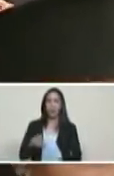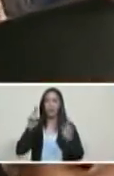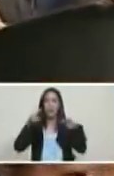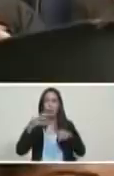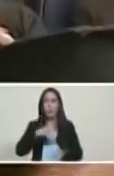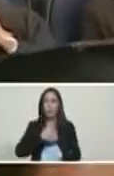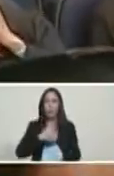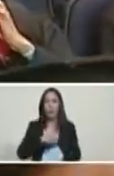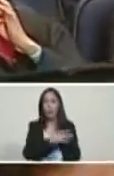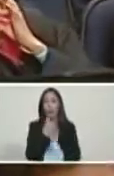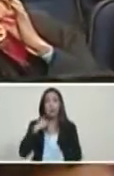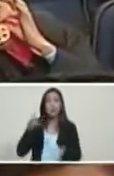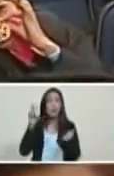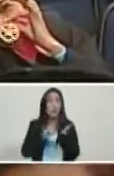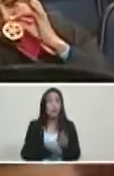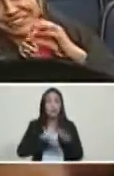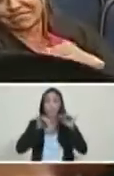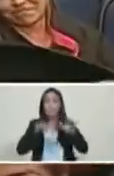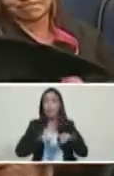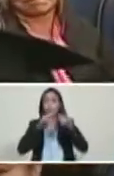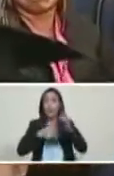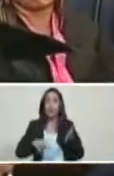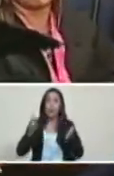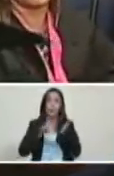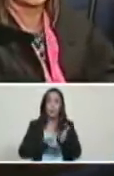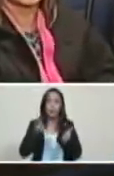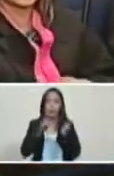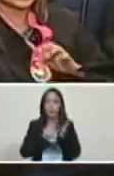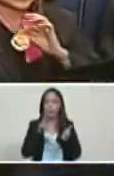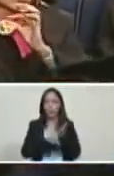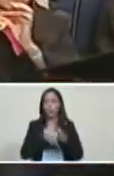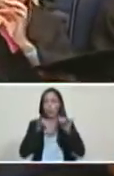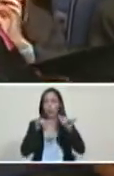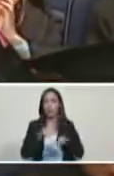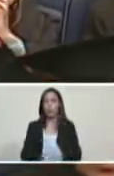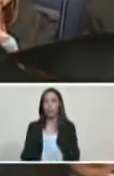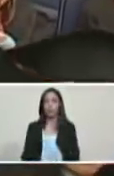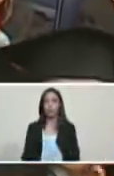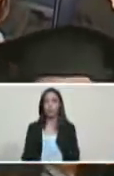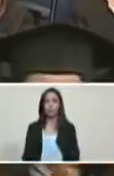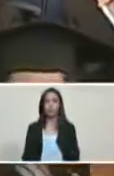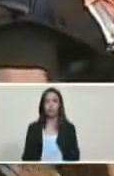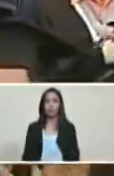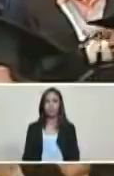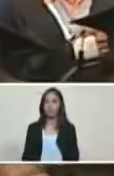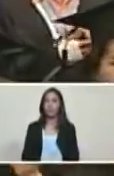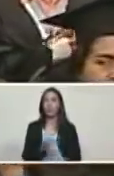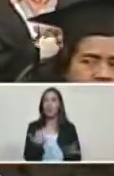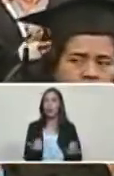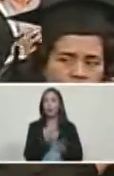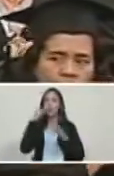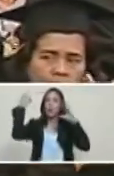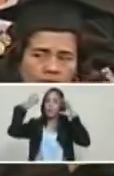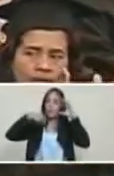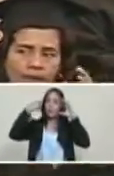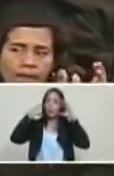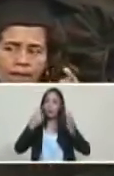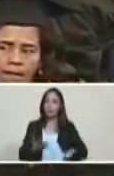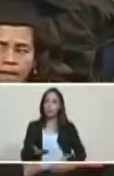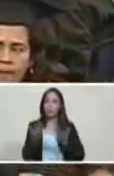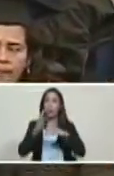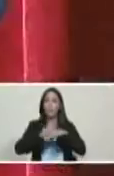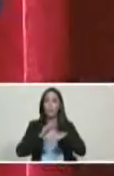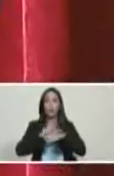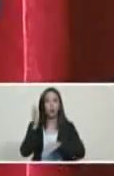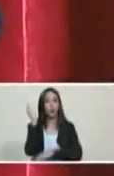Se lo repetimos una y un millón de veces. Vamos a ver este video, porque el